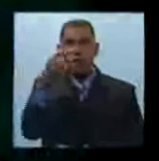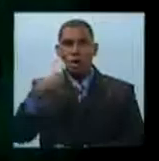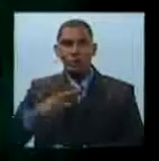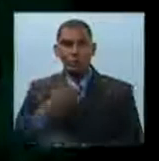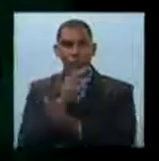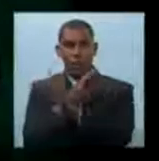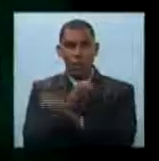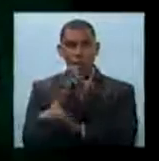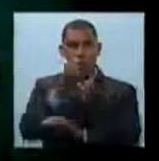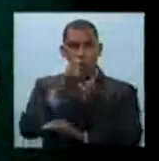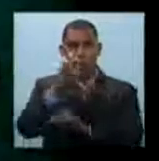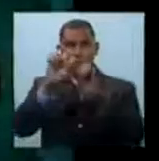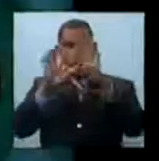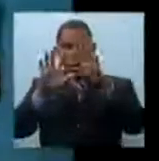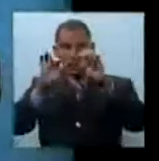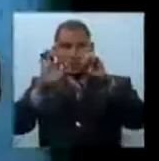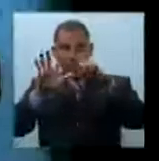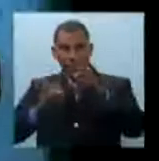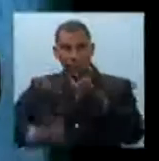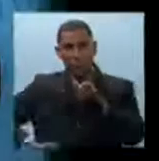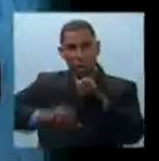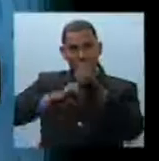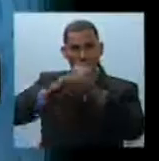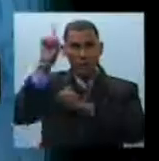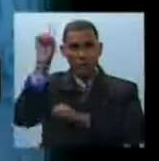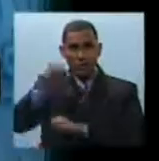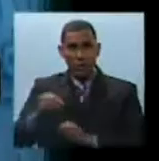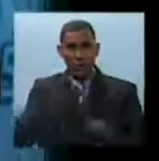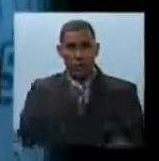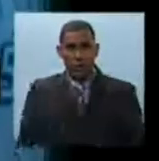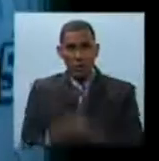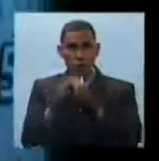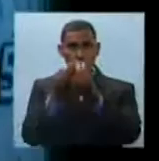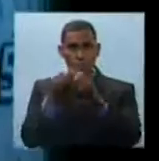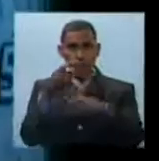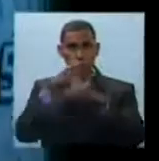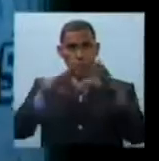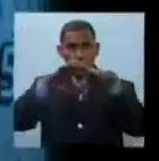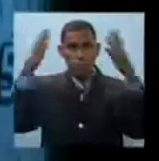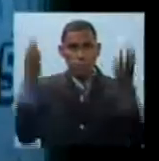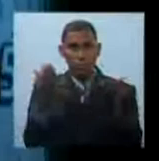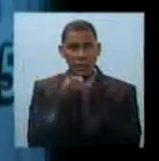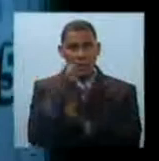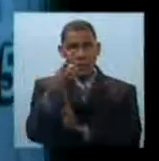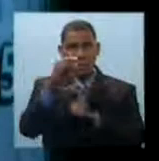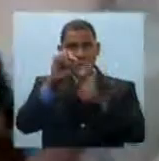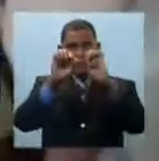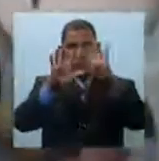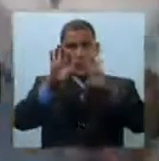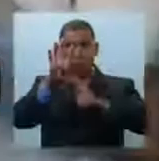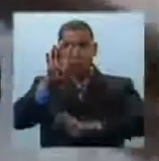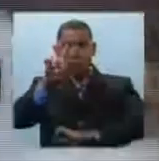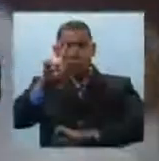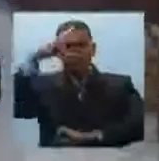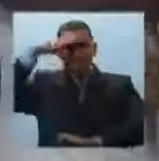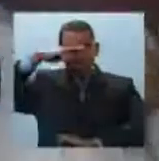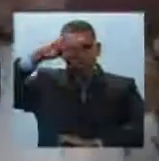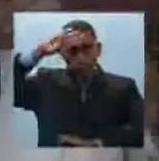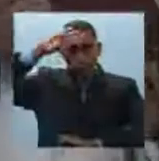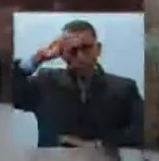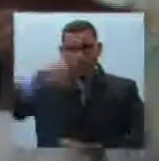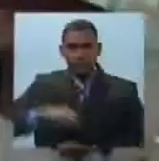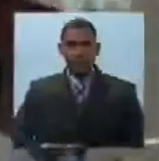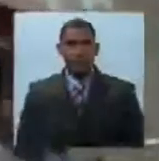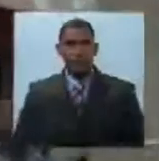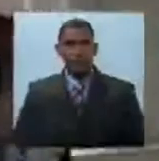campañas, 296 carreras empujadas, además de integrar el equipo campeón mundial de 1941 en Cuba.